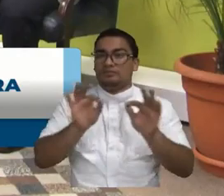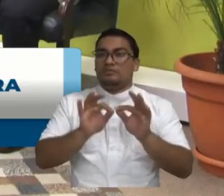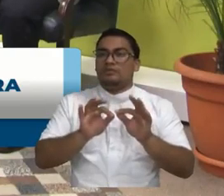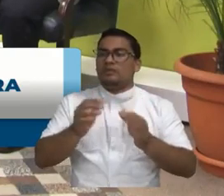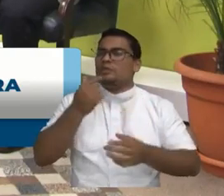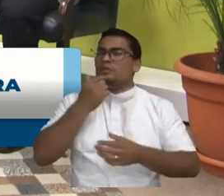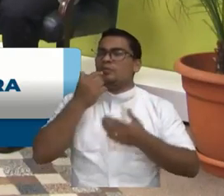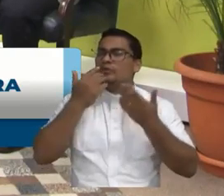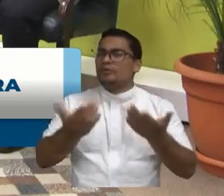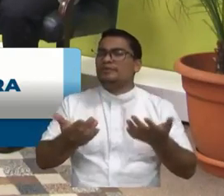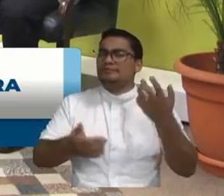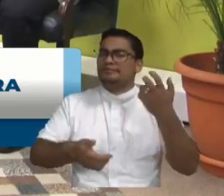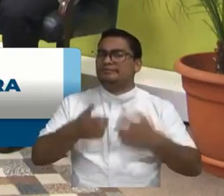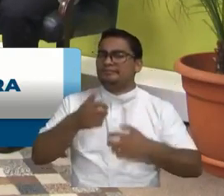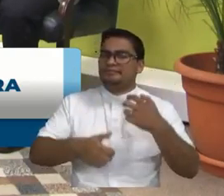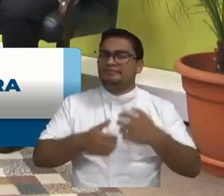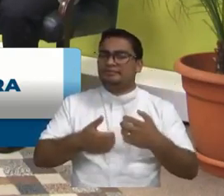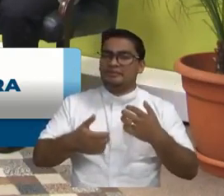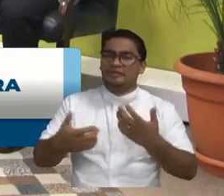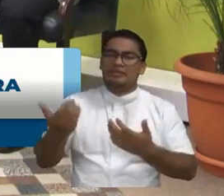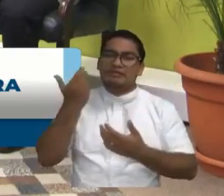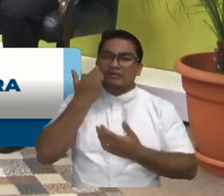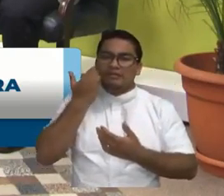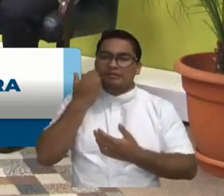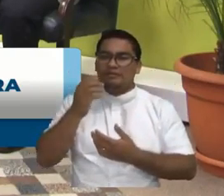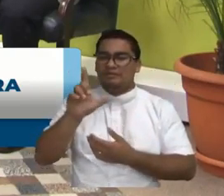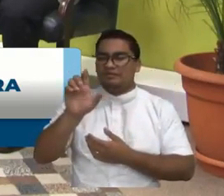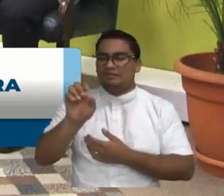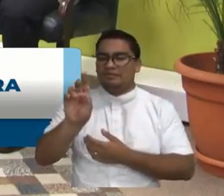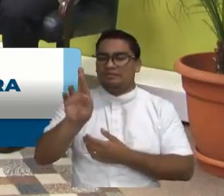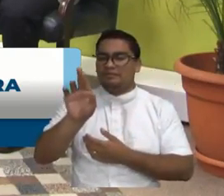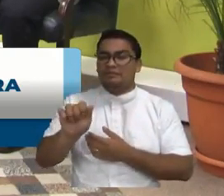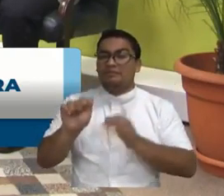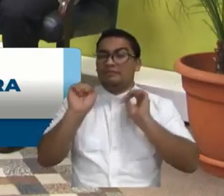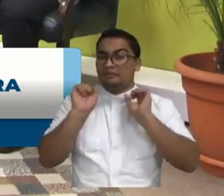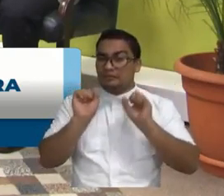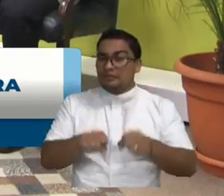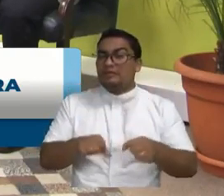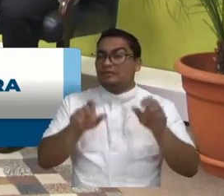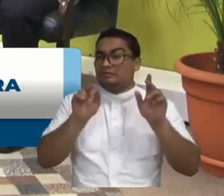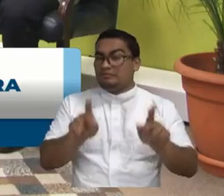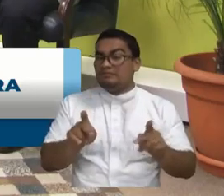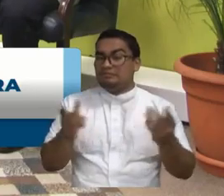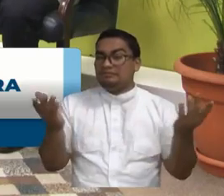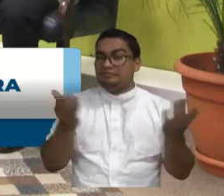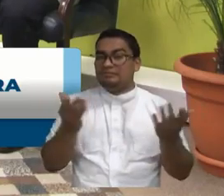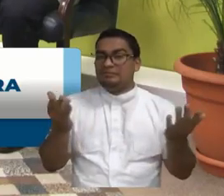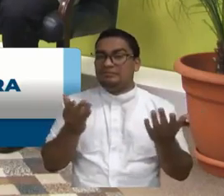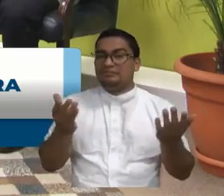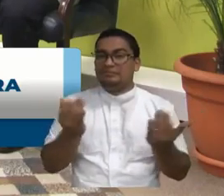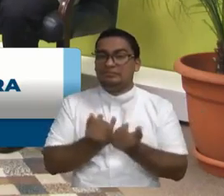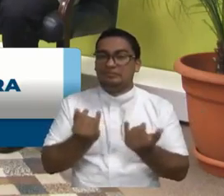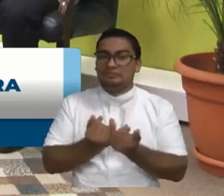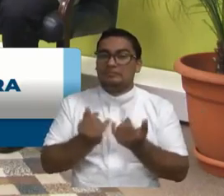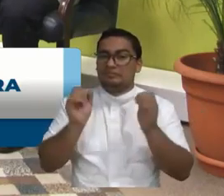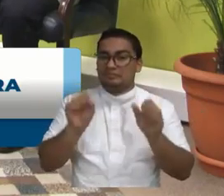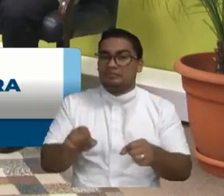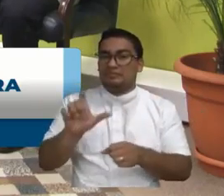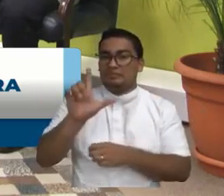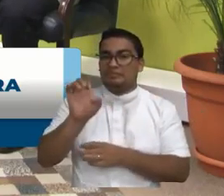factores externos tienen que intervenir para que una persona pueda ser también portadora de la